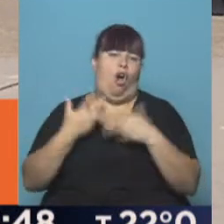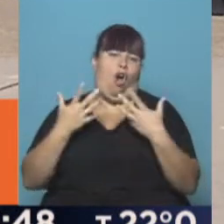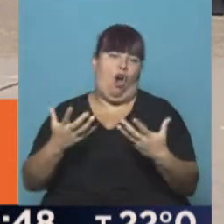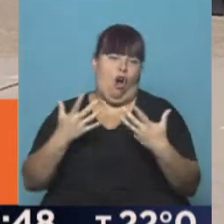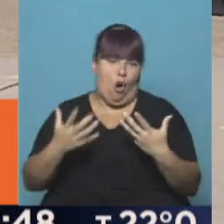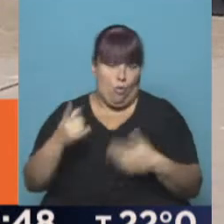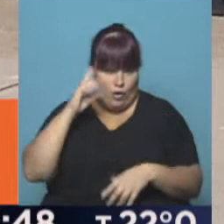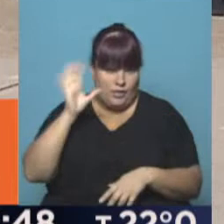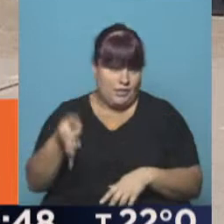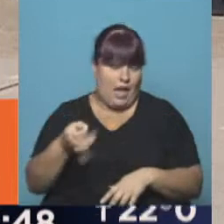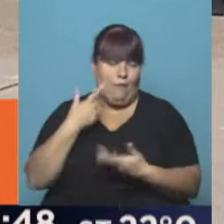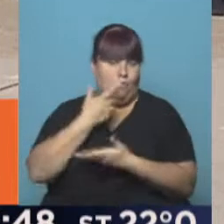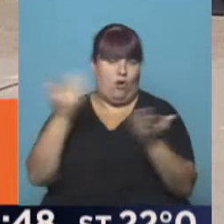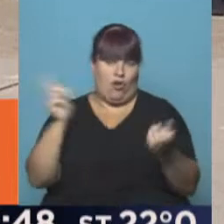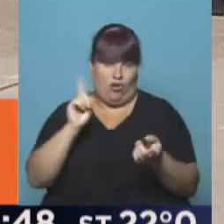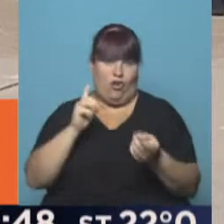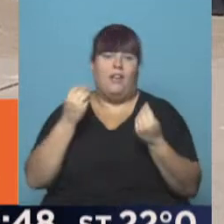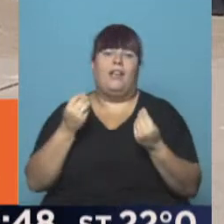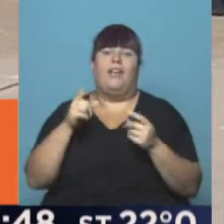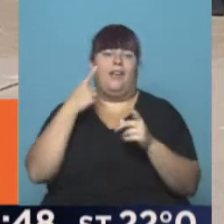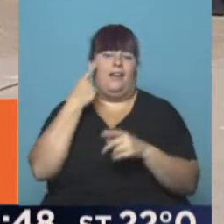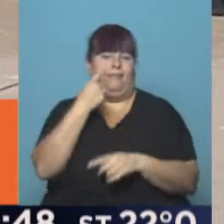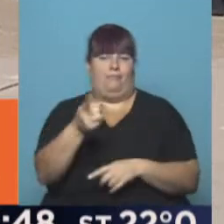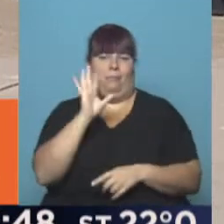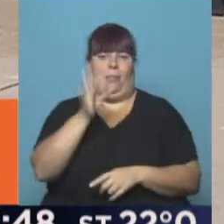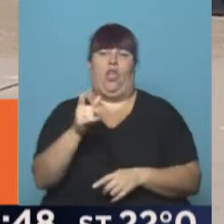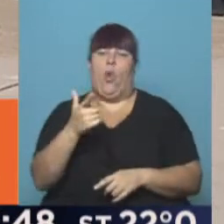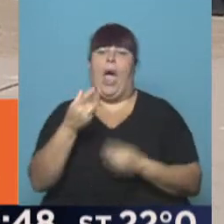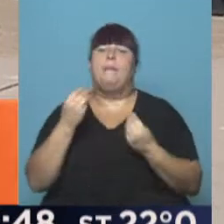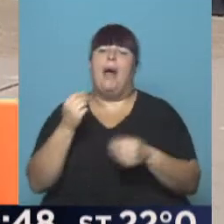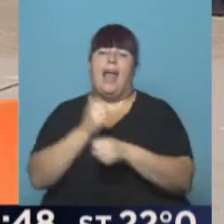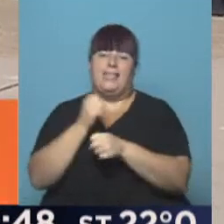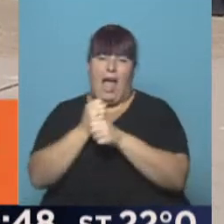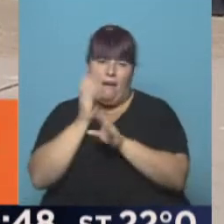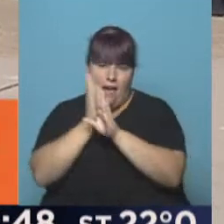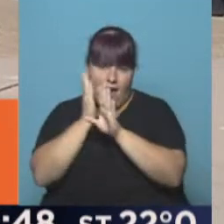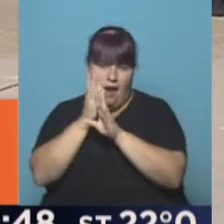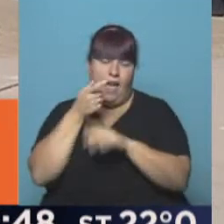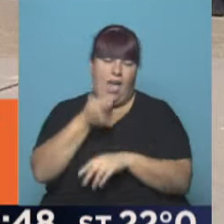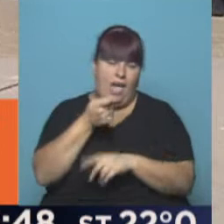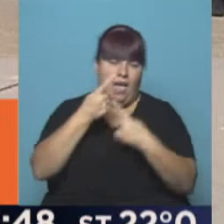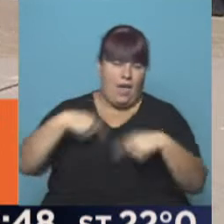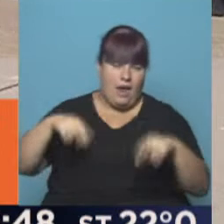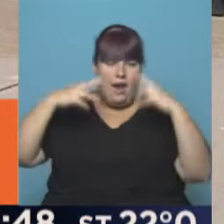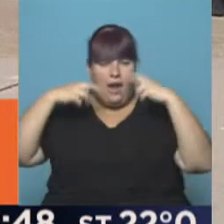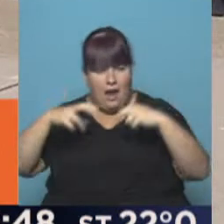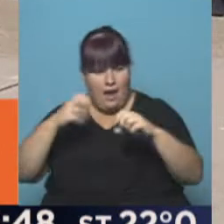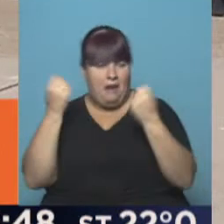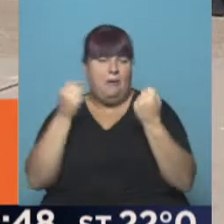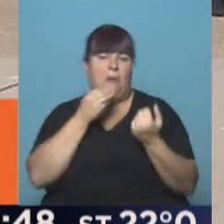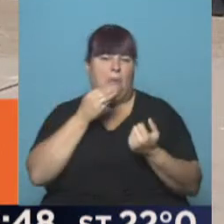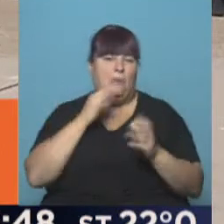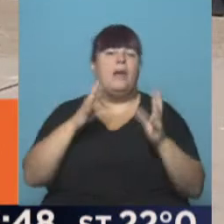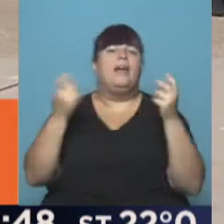obvia, no estamos mostrando, que son no identificables, que son para las tareas de inteligencia criminal, de investigación,